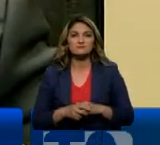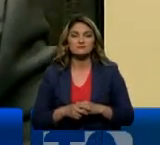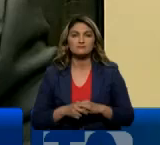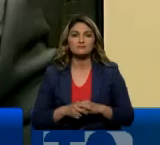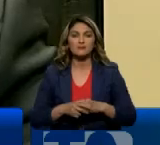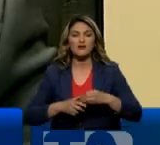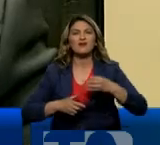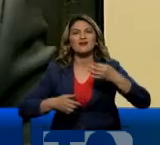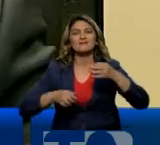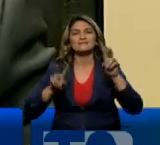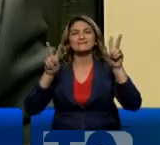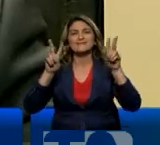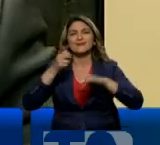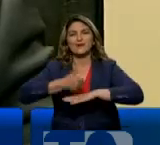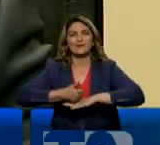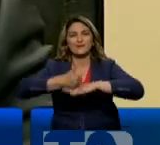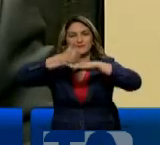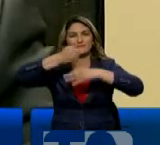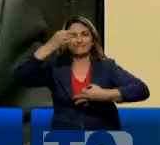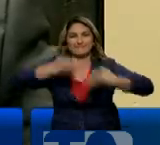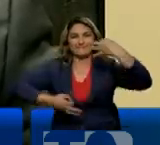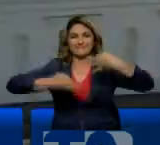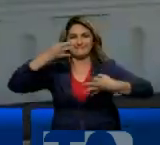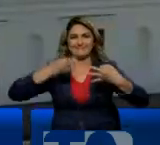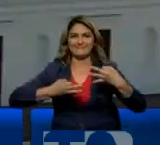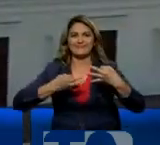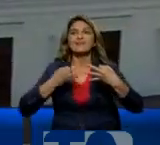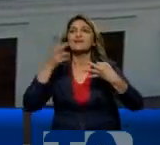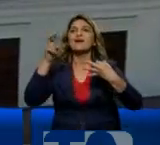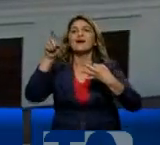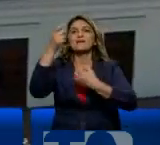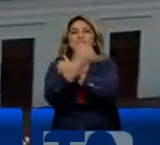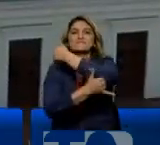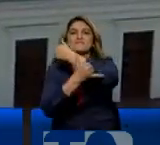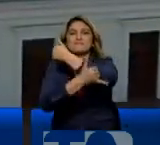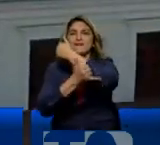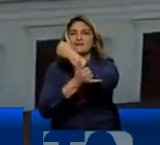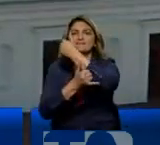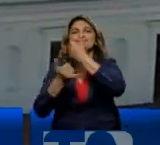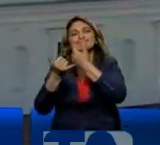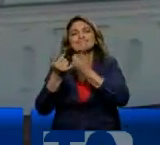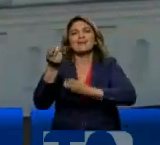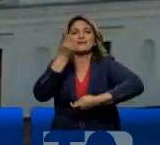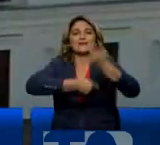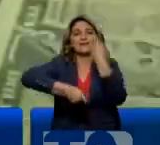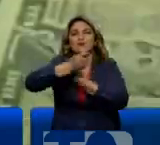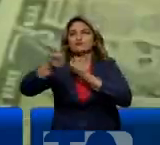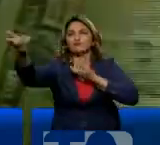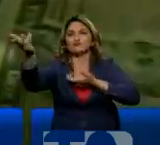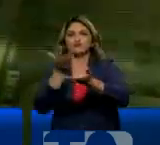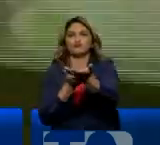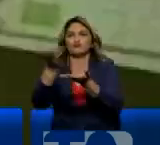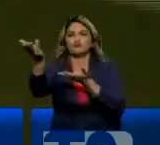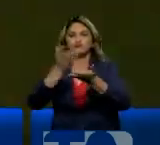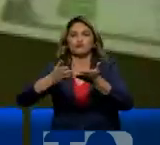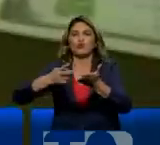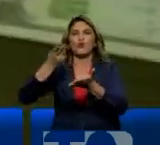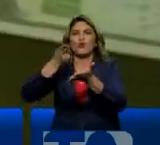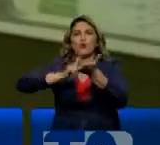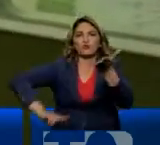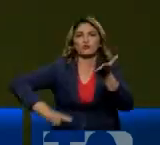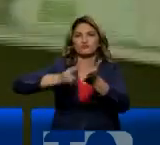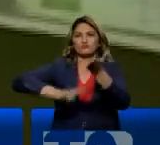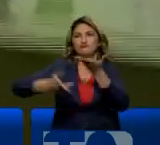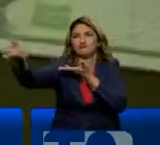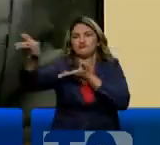Constitucional sobre los tratados bilaterales de inversión. Y añade la necesidad de revisar la capacidad de Ecuador para otorgar contratos de